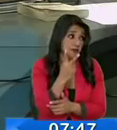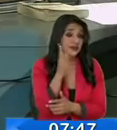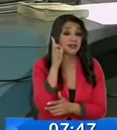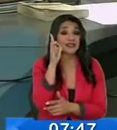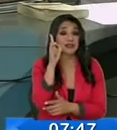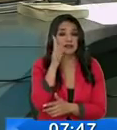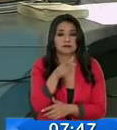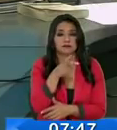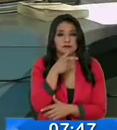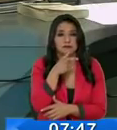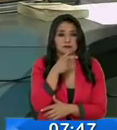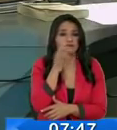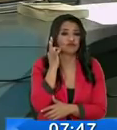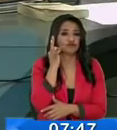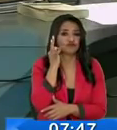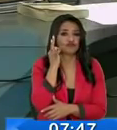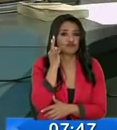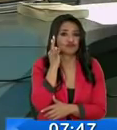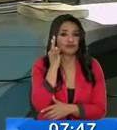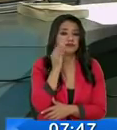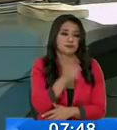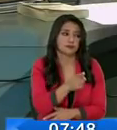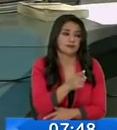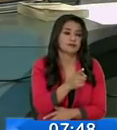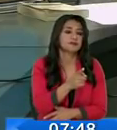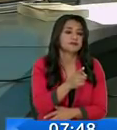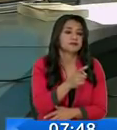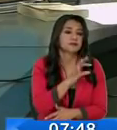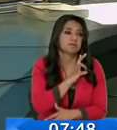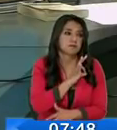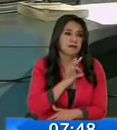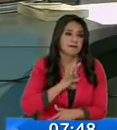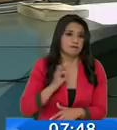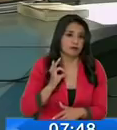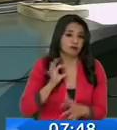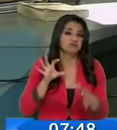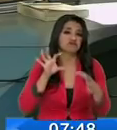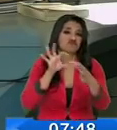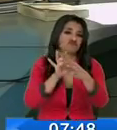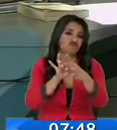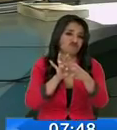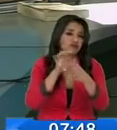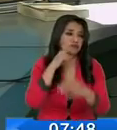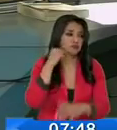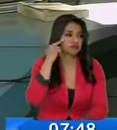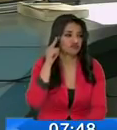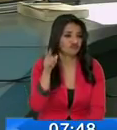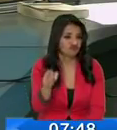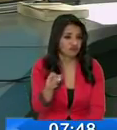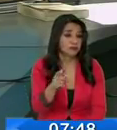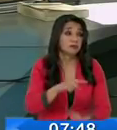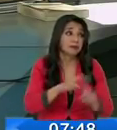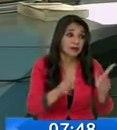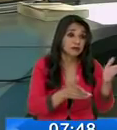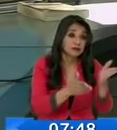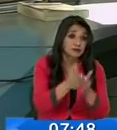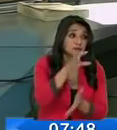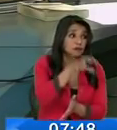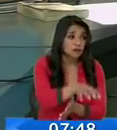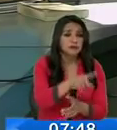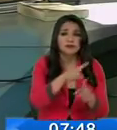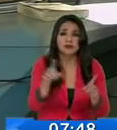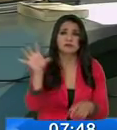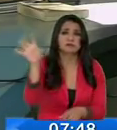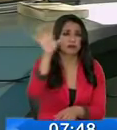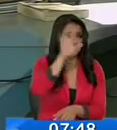por la señora Pavón, que tiene una afinidad política antes que el servicio de la provincia. Y eso debe estar ocurriendo en otras provincias, y de hecho